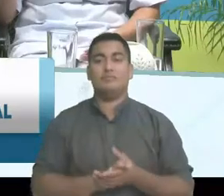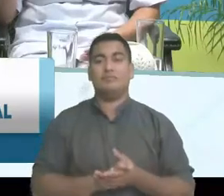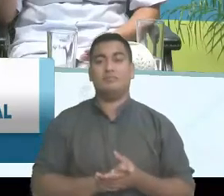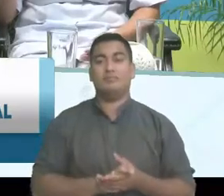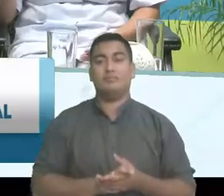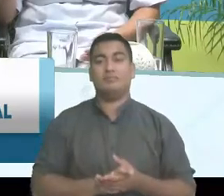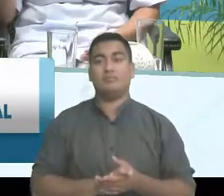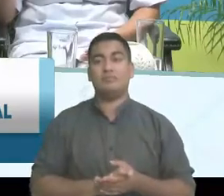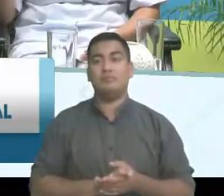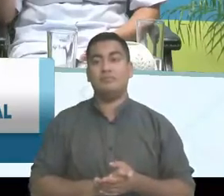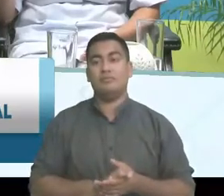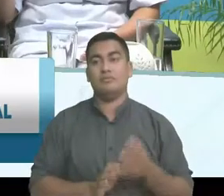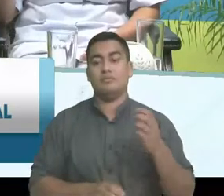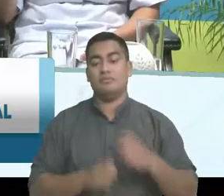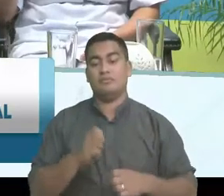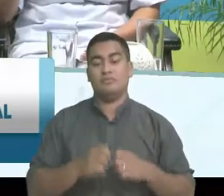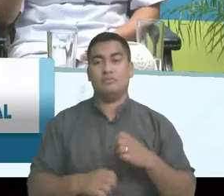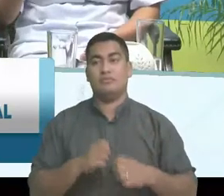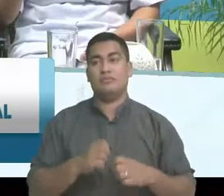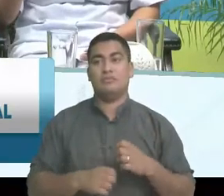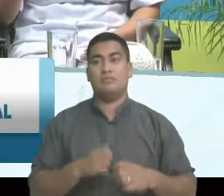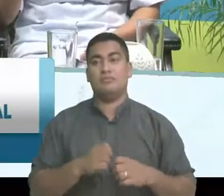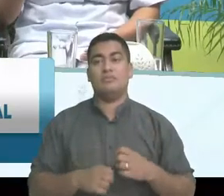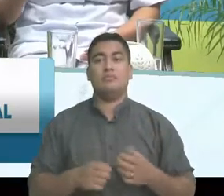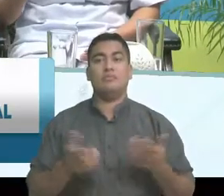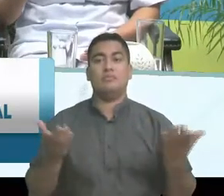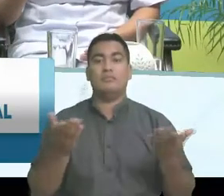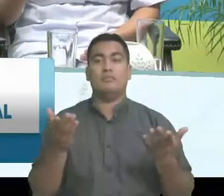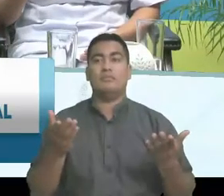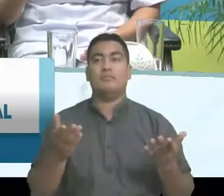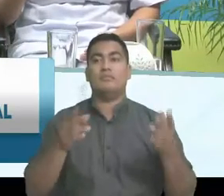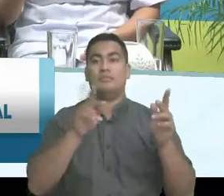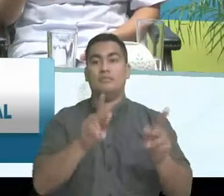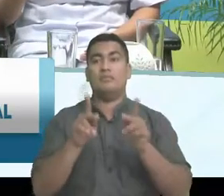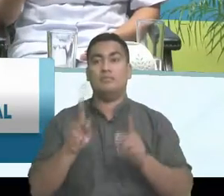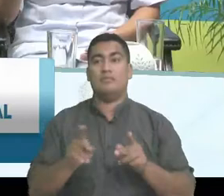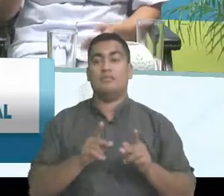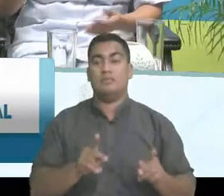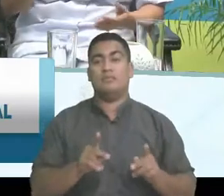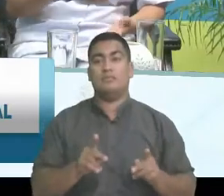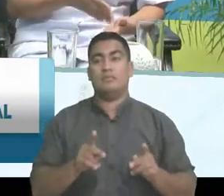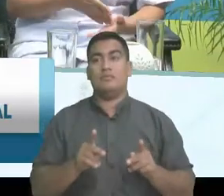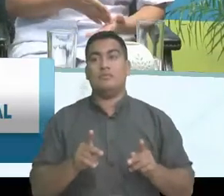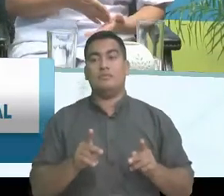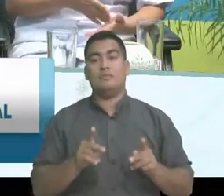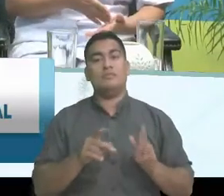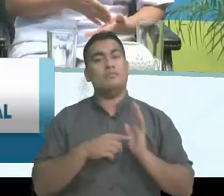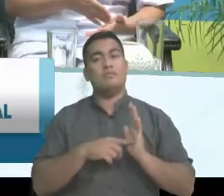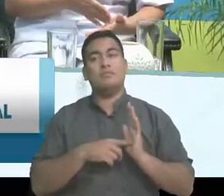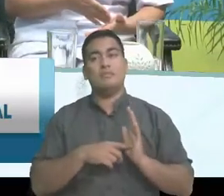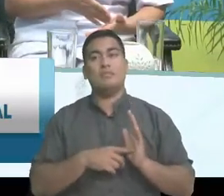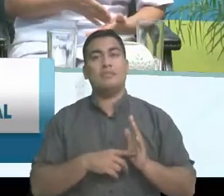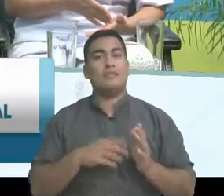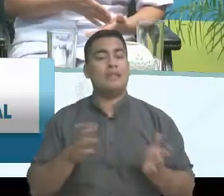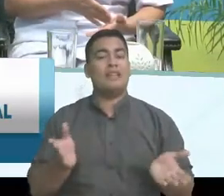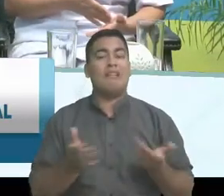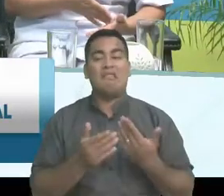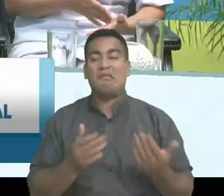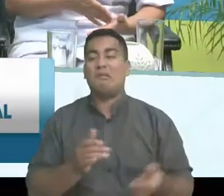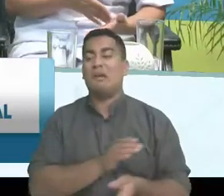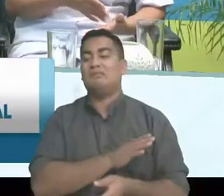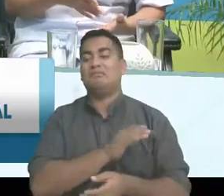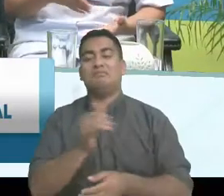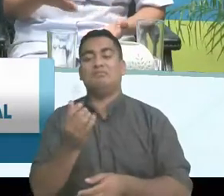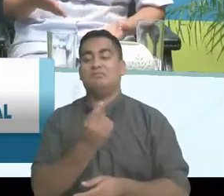son mal manejadas desde un inicio, que el paciente no acude a la unidad de salud desde la